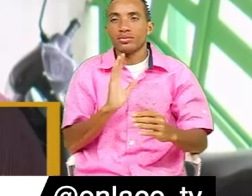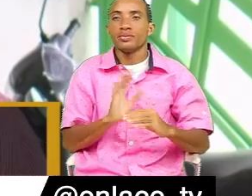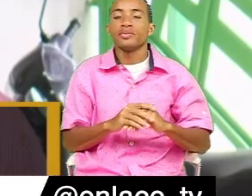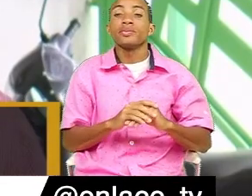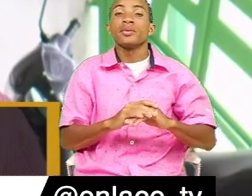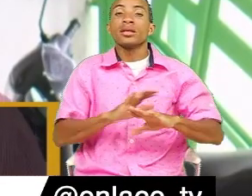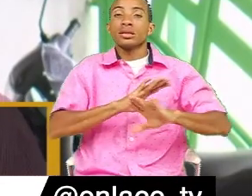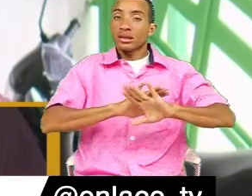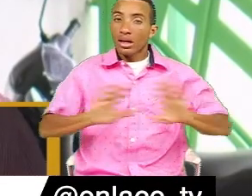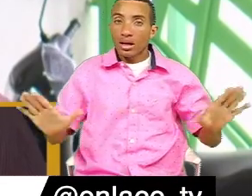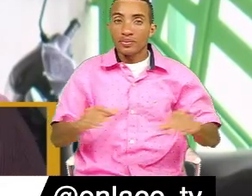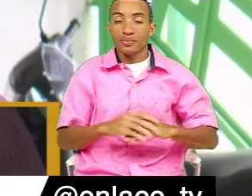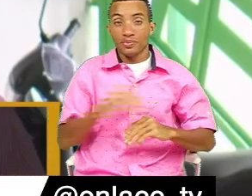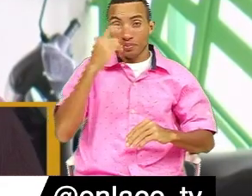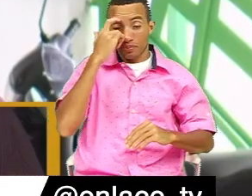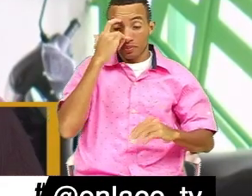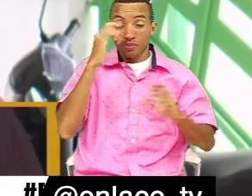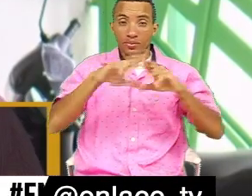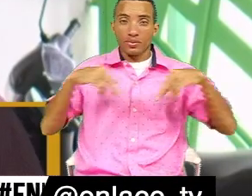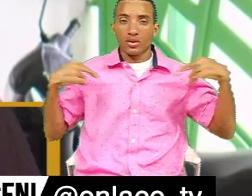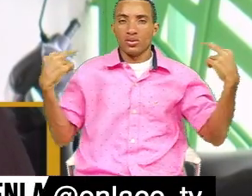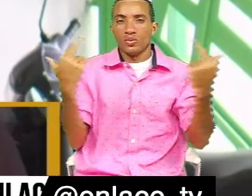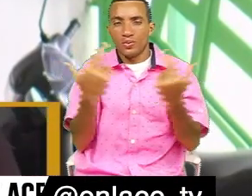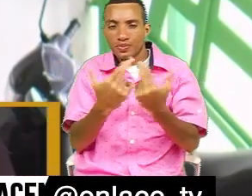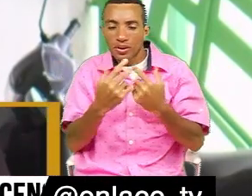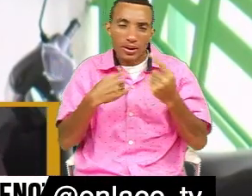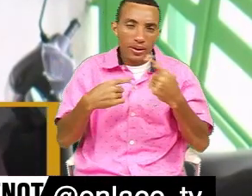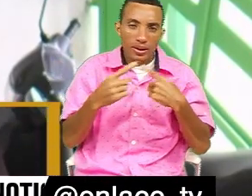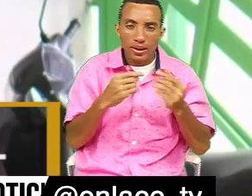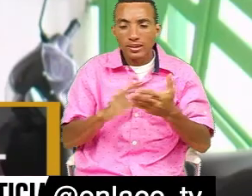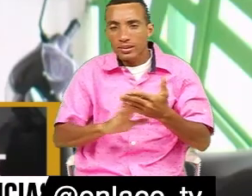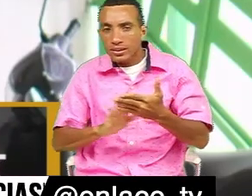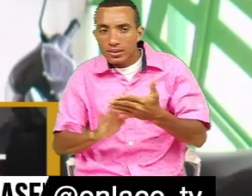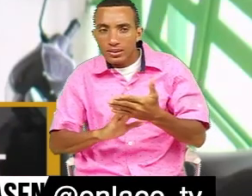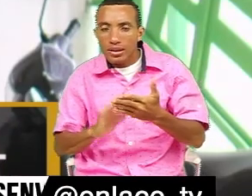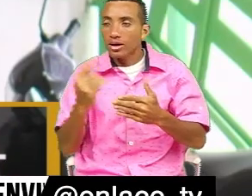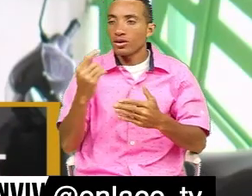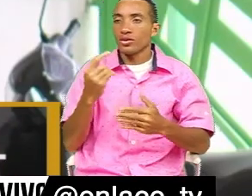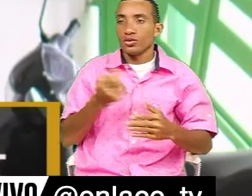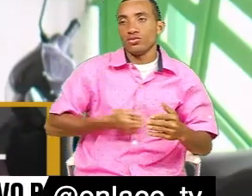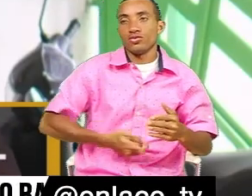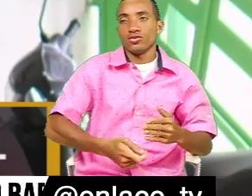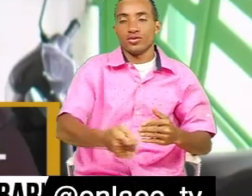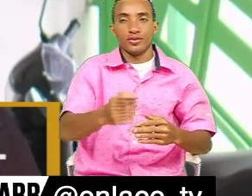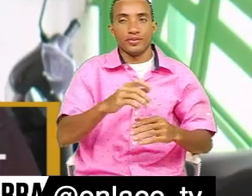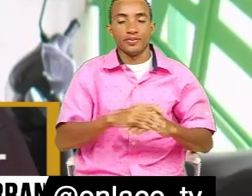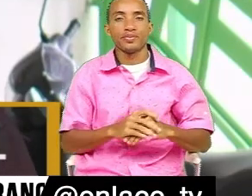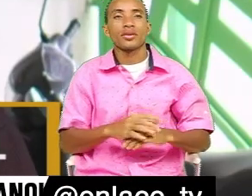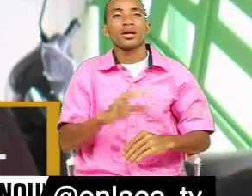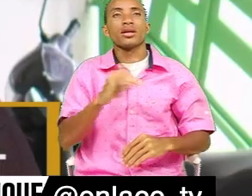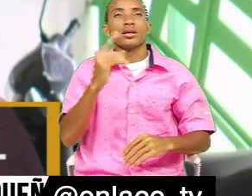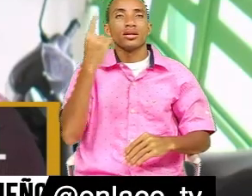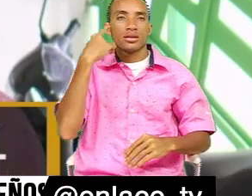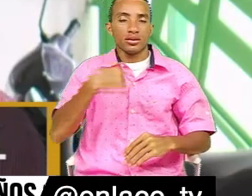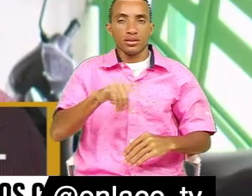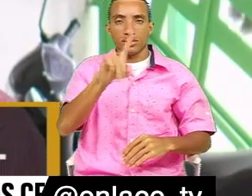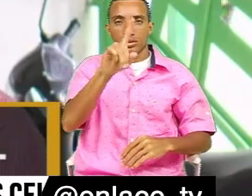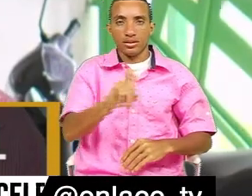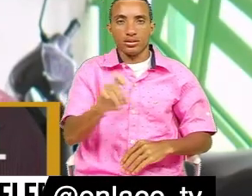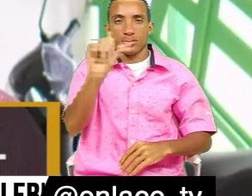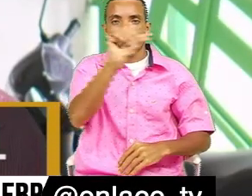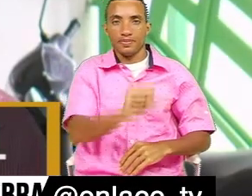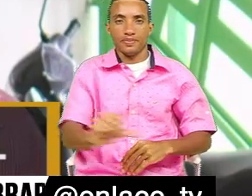culminando las reuniones que hemos tenido preparatorias al simulacro que estamos organizando el día 6 de agosto,